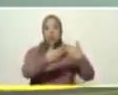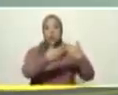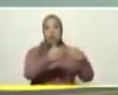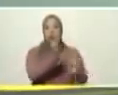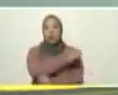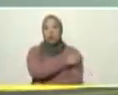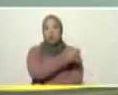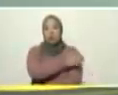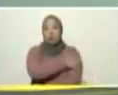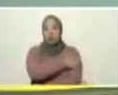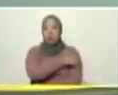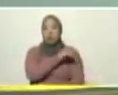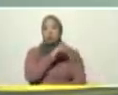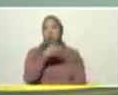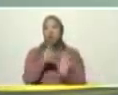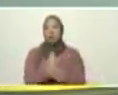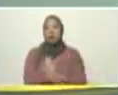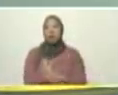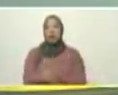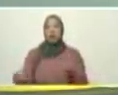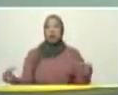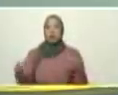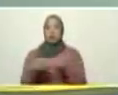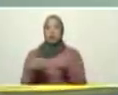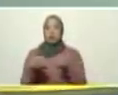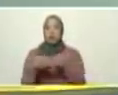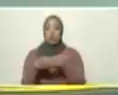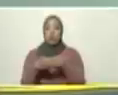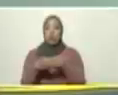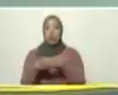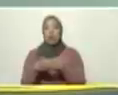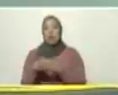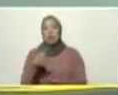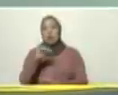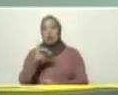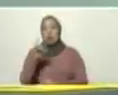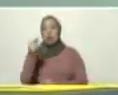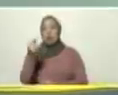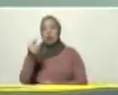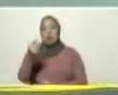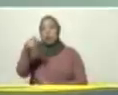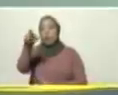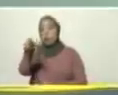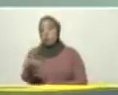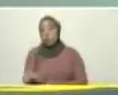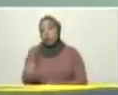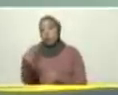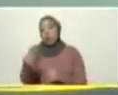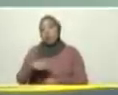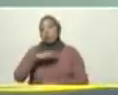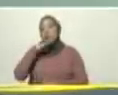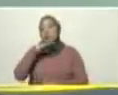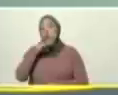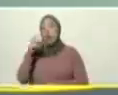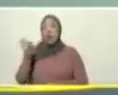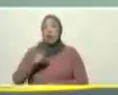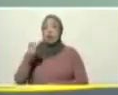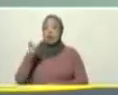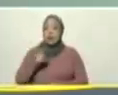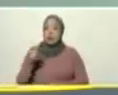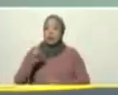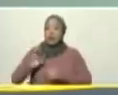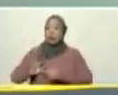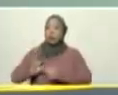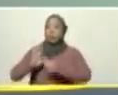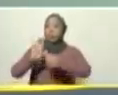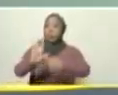latifundistas mediáticos que forman parte de la oligarquía del país. Y si necesitábamos una